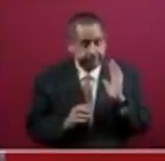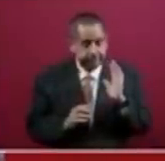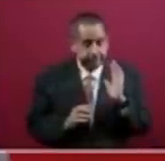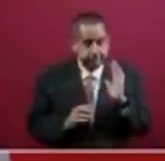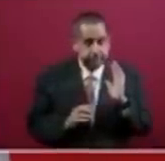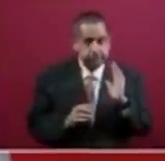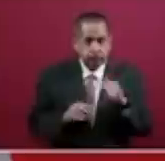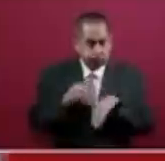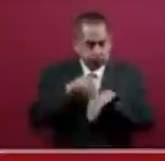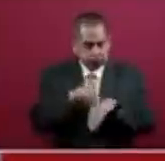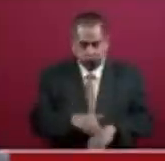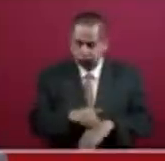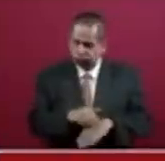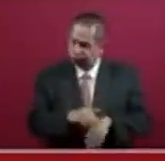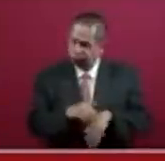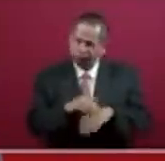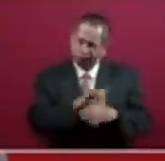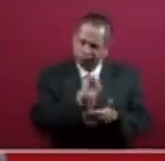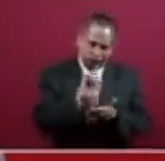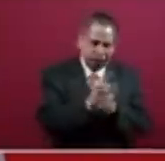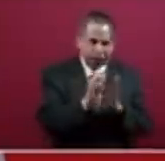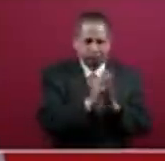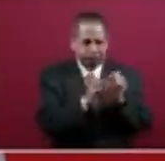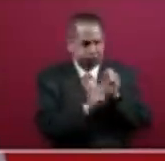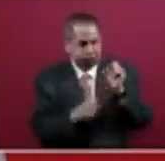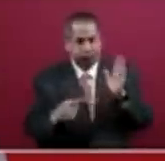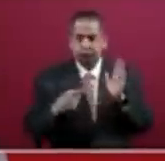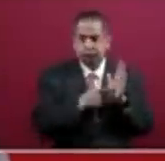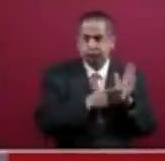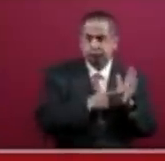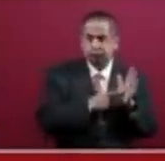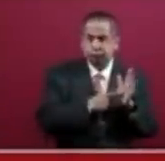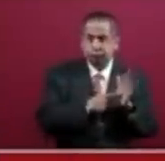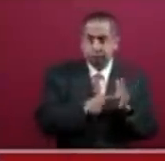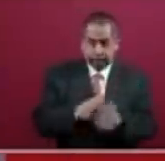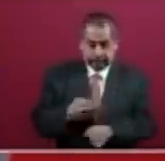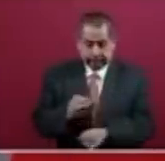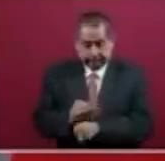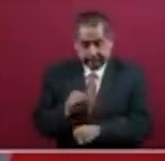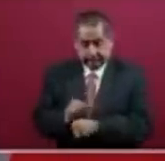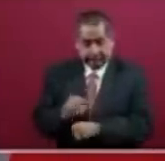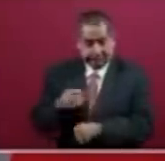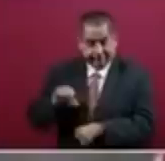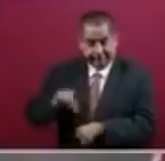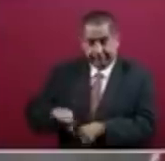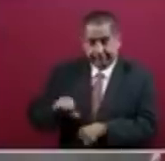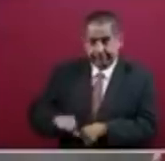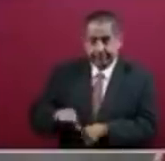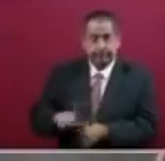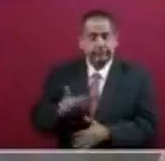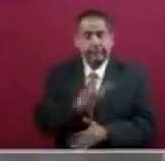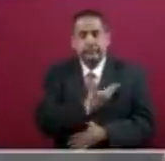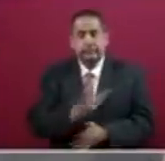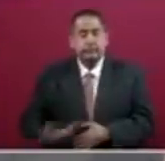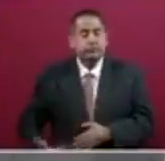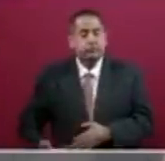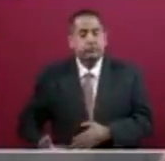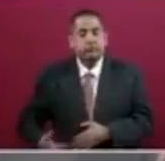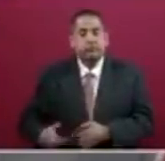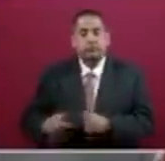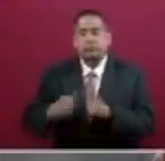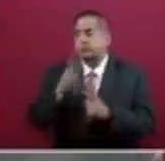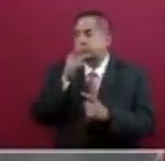con apego estricto a la Constitución, hasta ahora el presidente solo